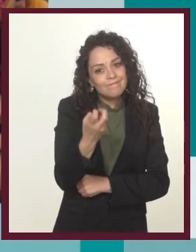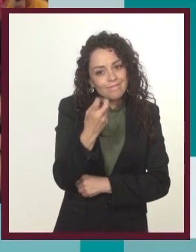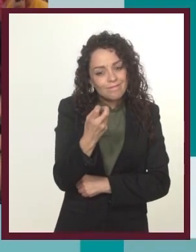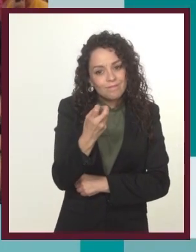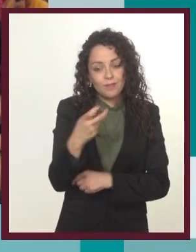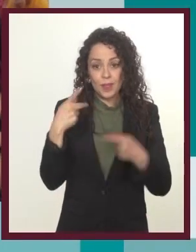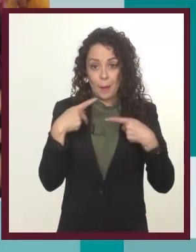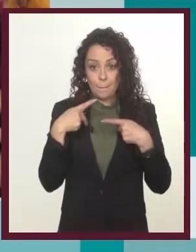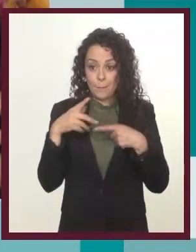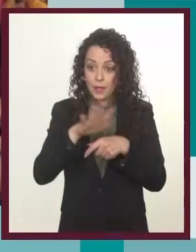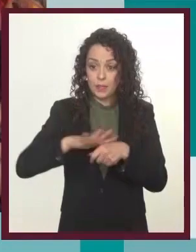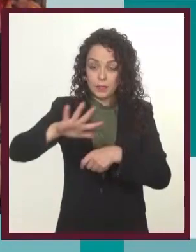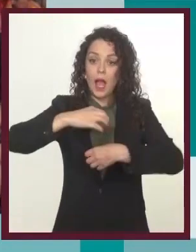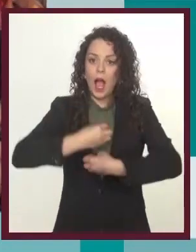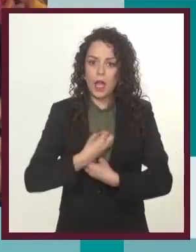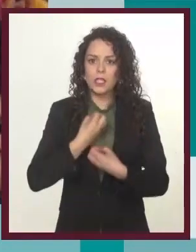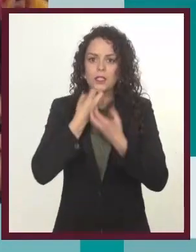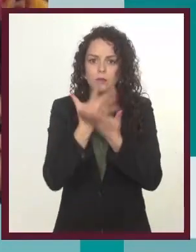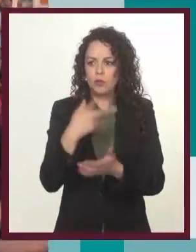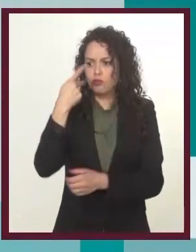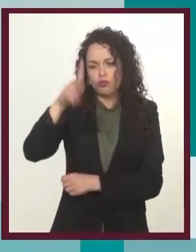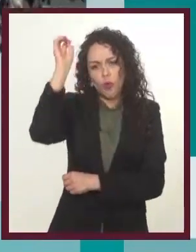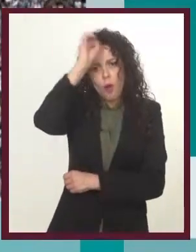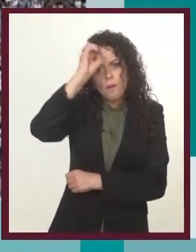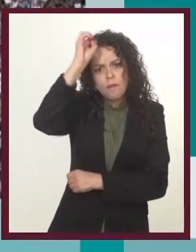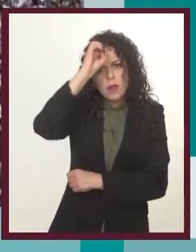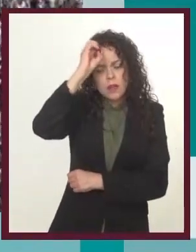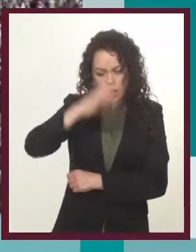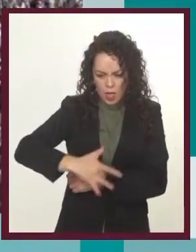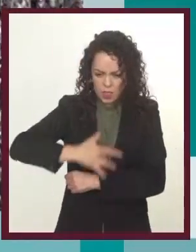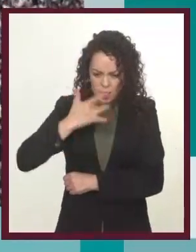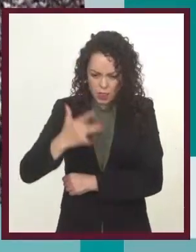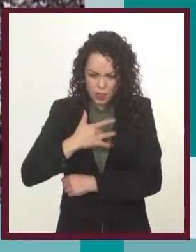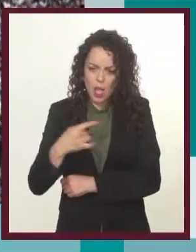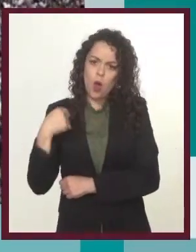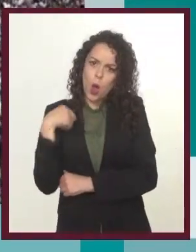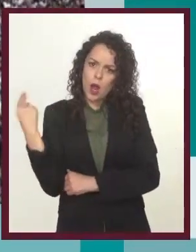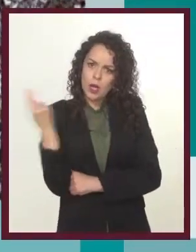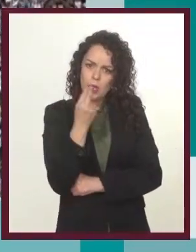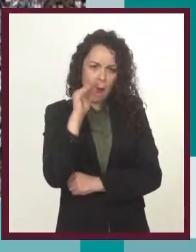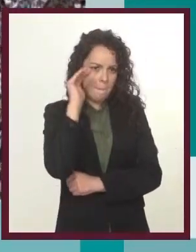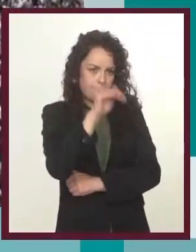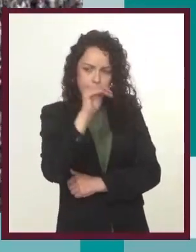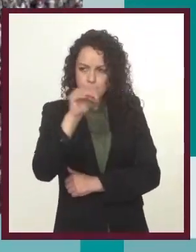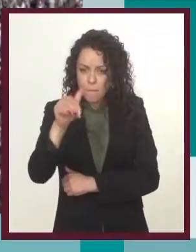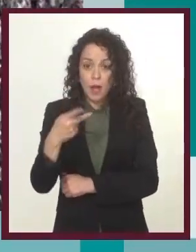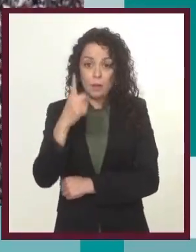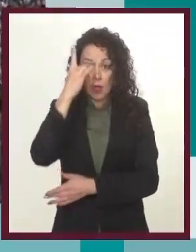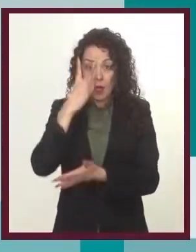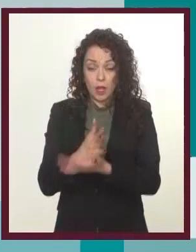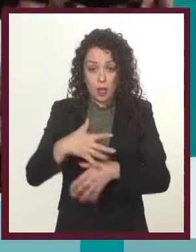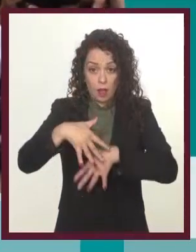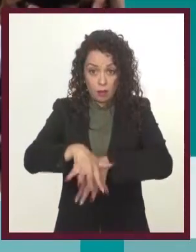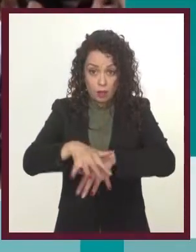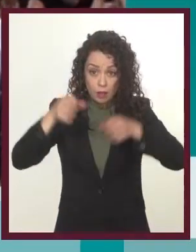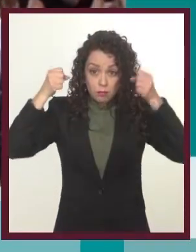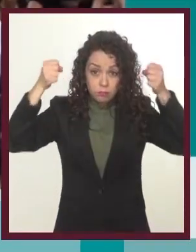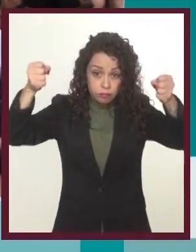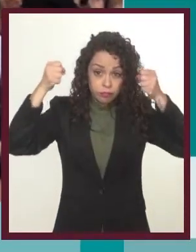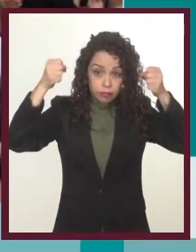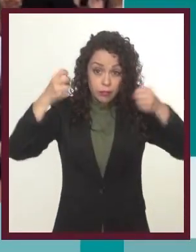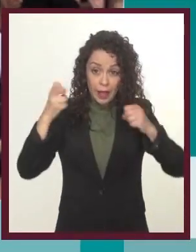Y es ahí donde la ciudadanía se expresa para decir lo que piensa, siente y demanda. Pero no solo en las manifestaciones